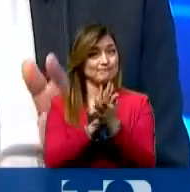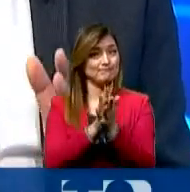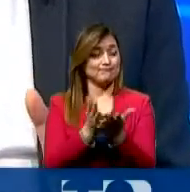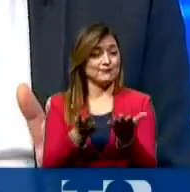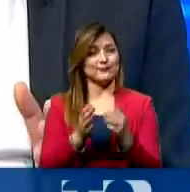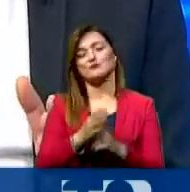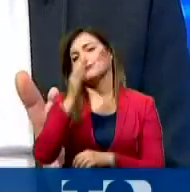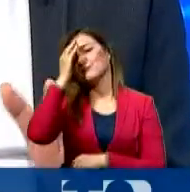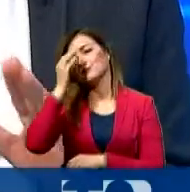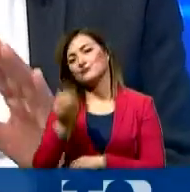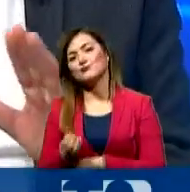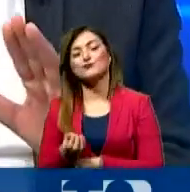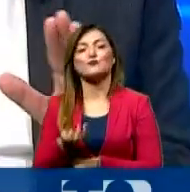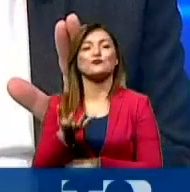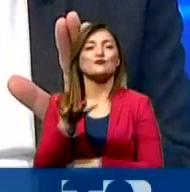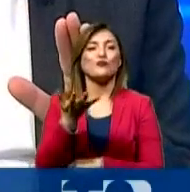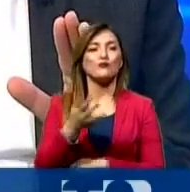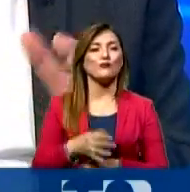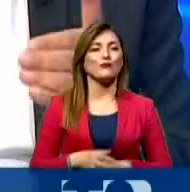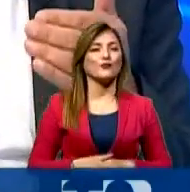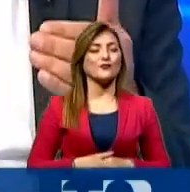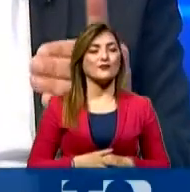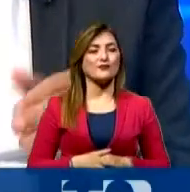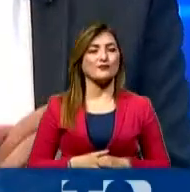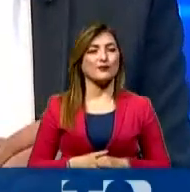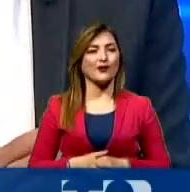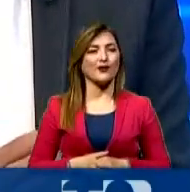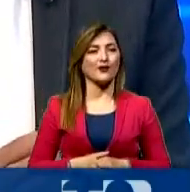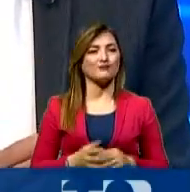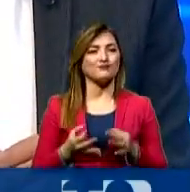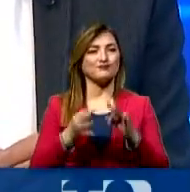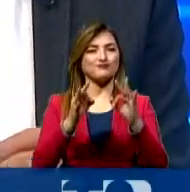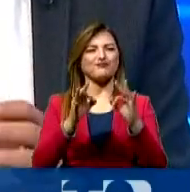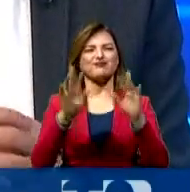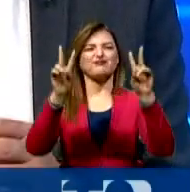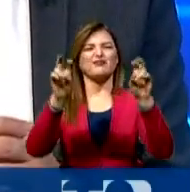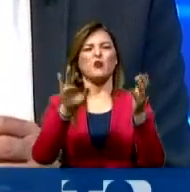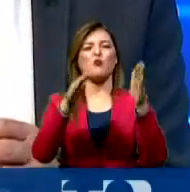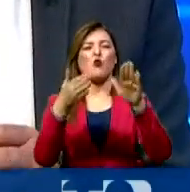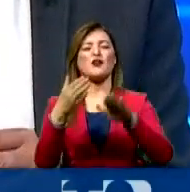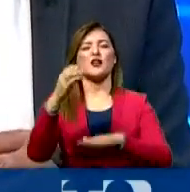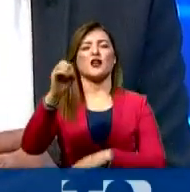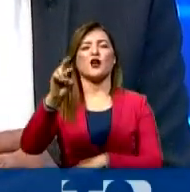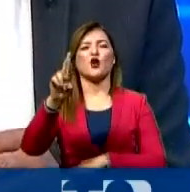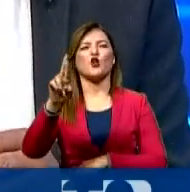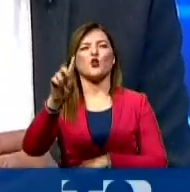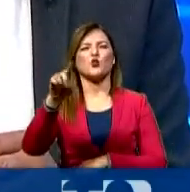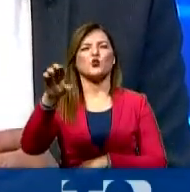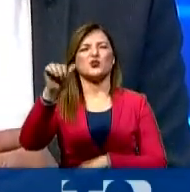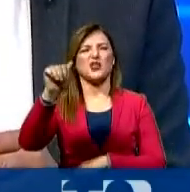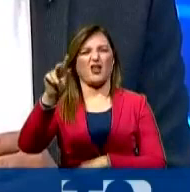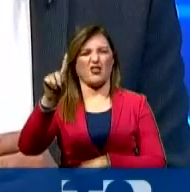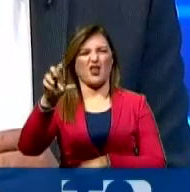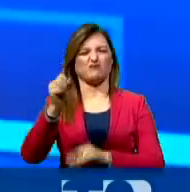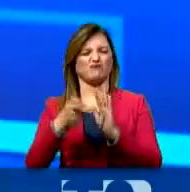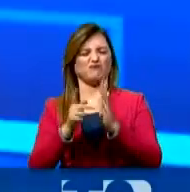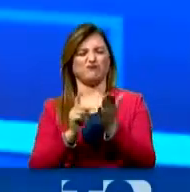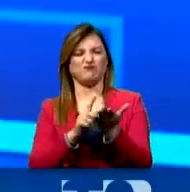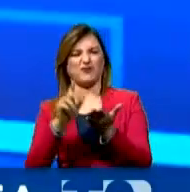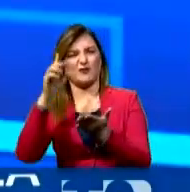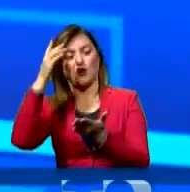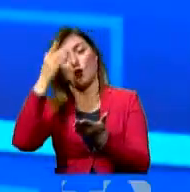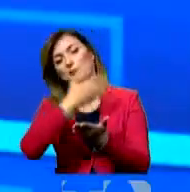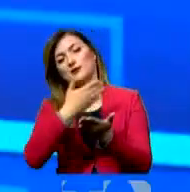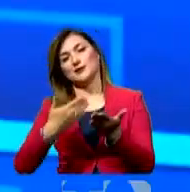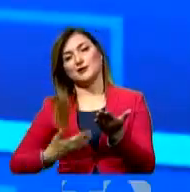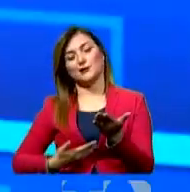Liz, buen día. Buen día. Indudablemente, este mecanismo de la muerte cruzada es un instrumento constitucional,